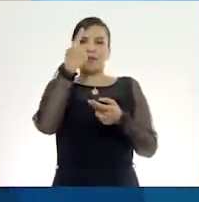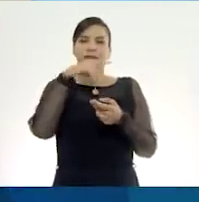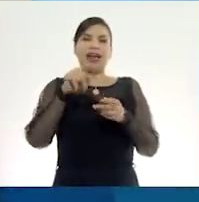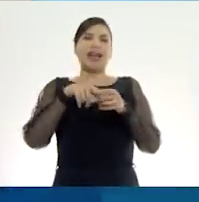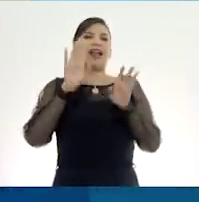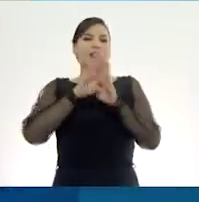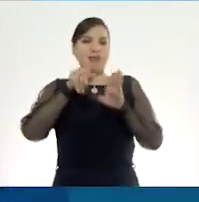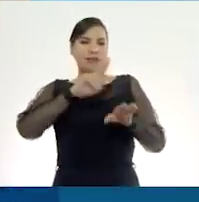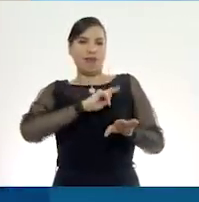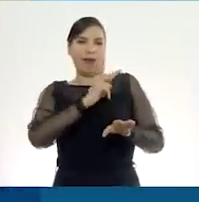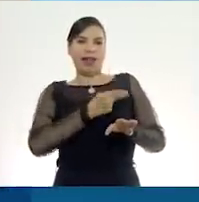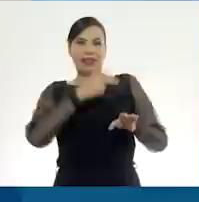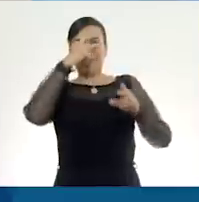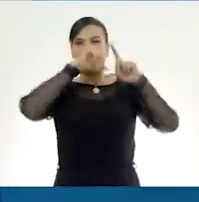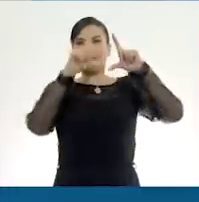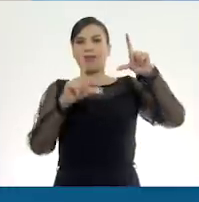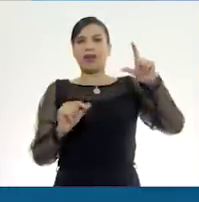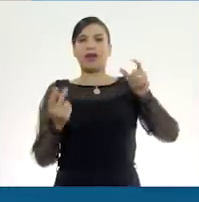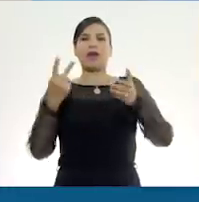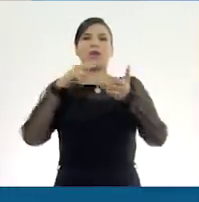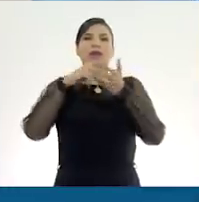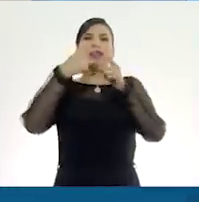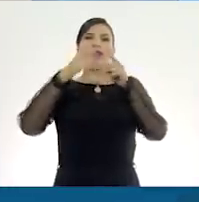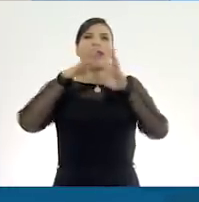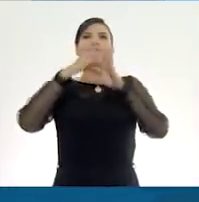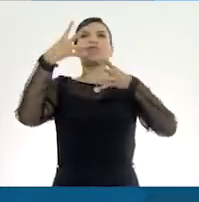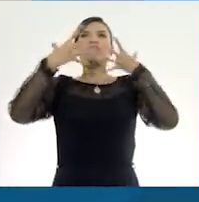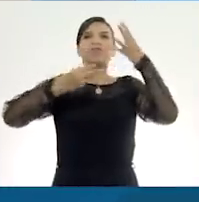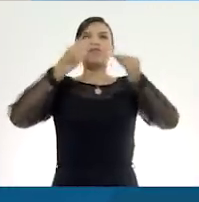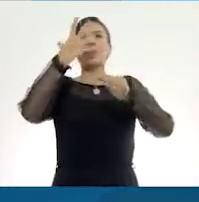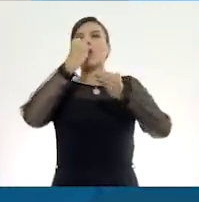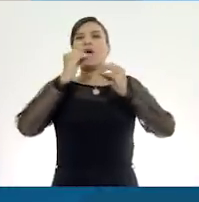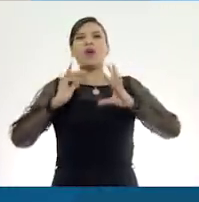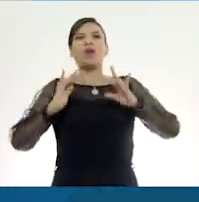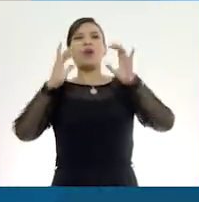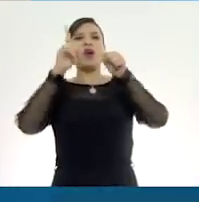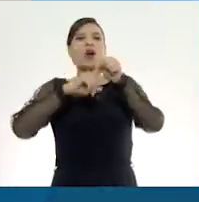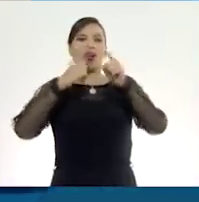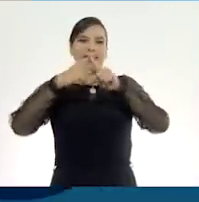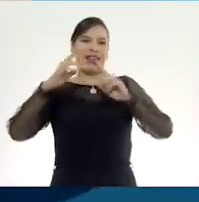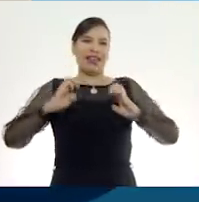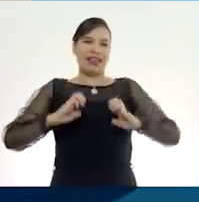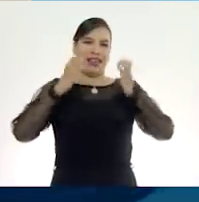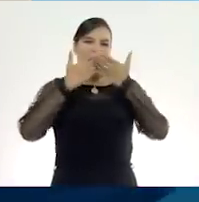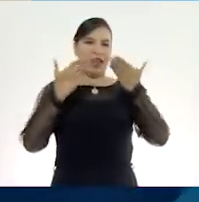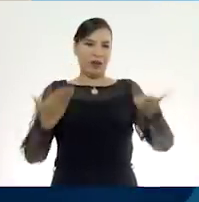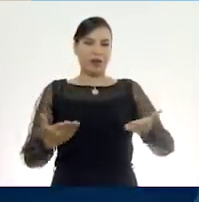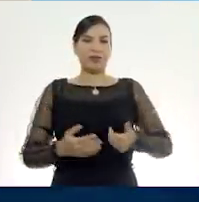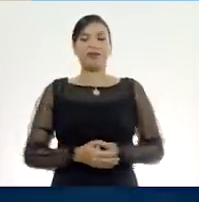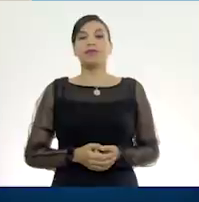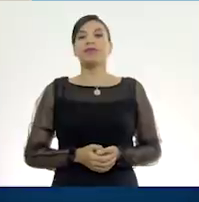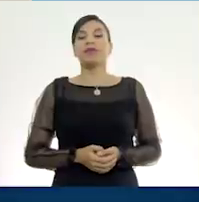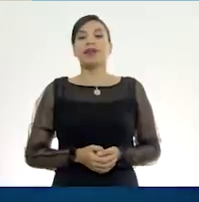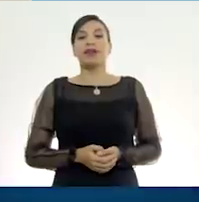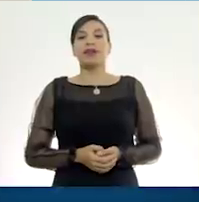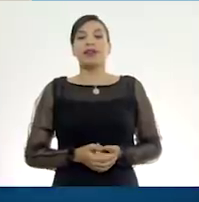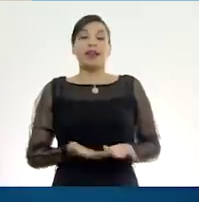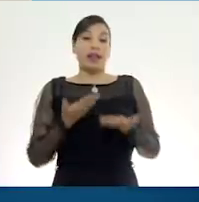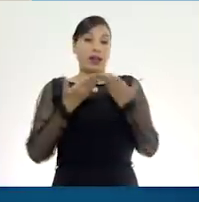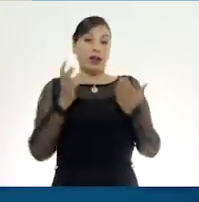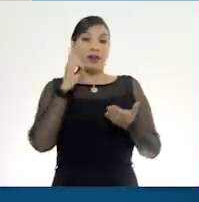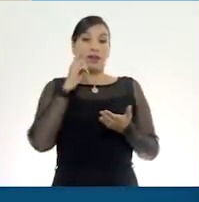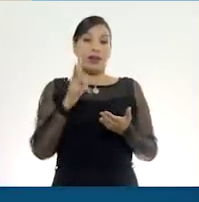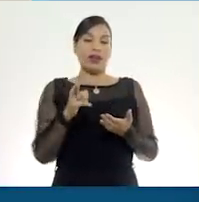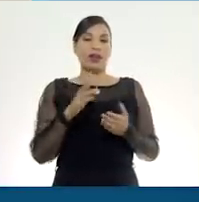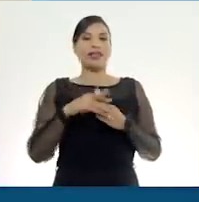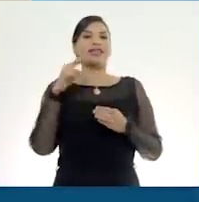la patria y adornar también las puertas de los edificios, como se hace ahora. Bueno, como hemos visto